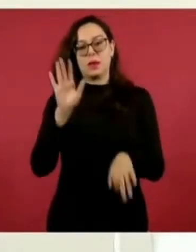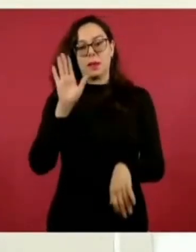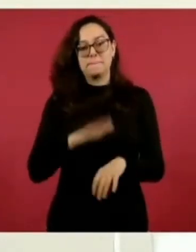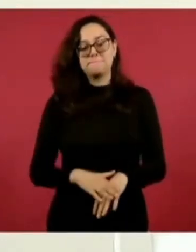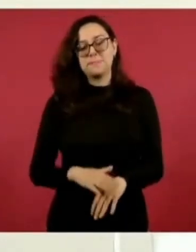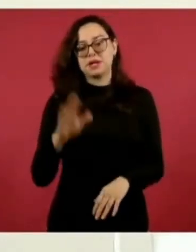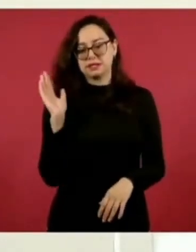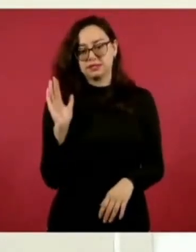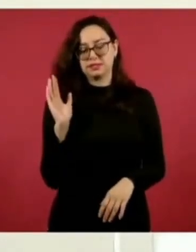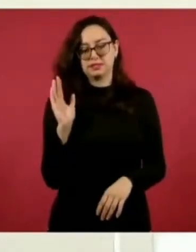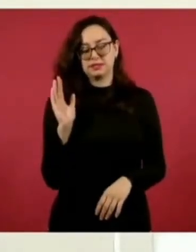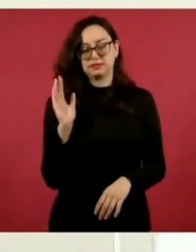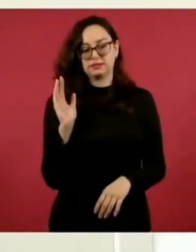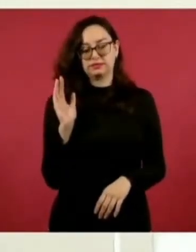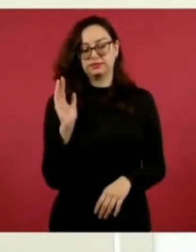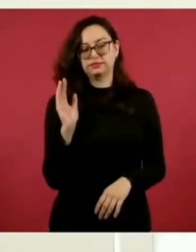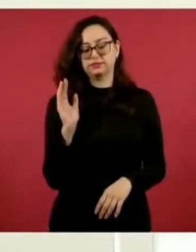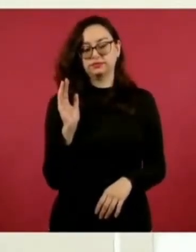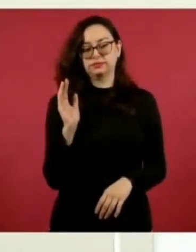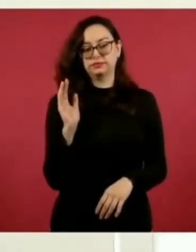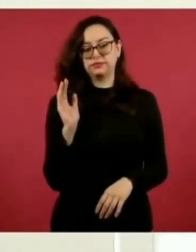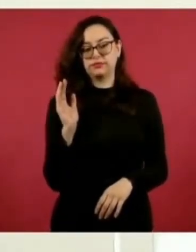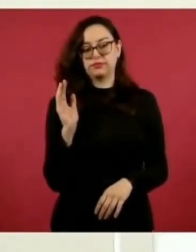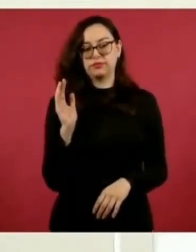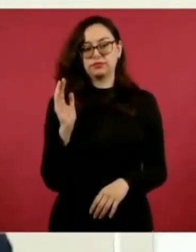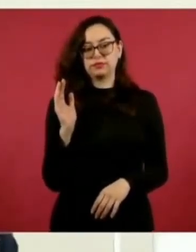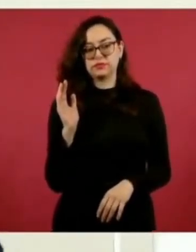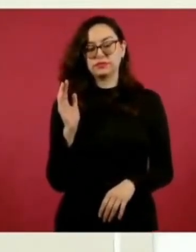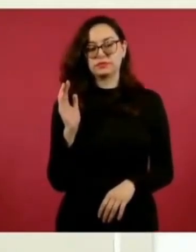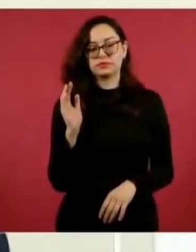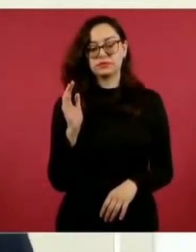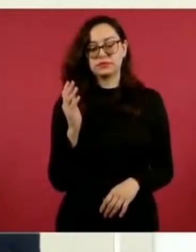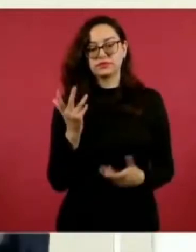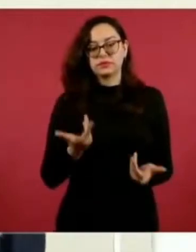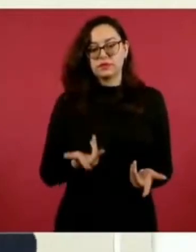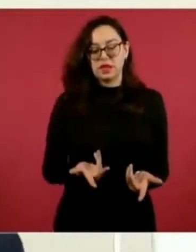Y como llegó el momento